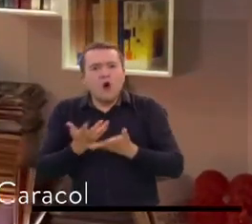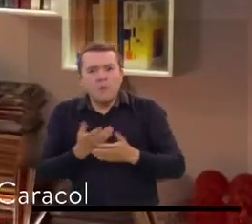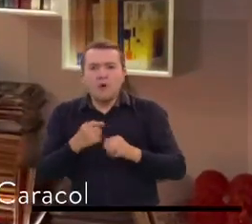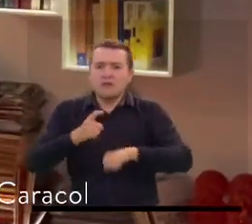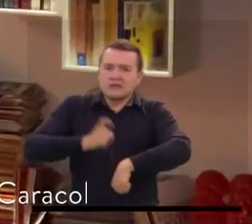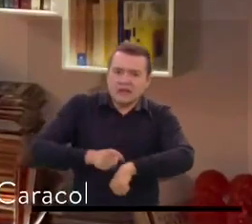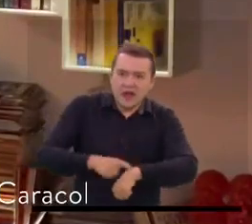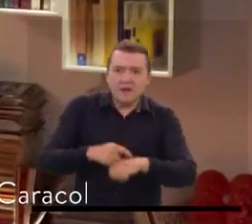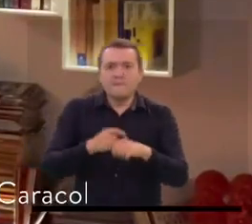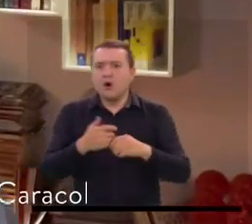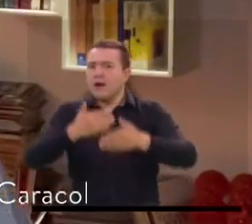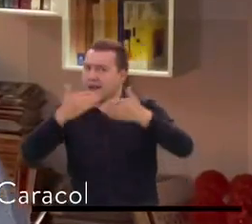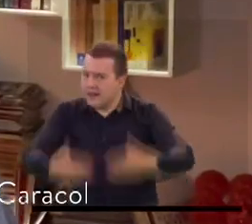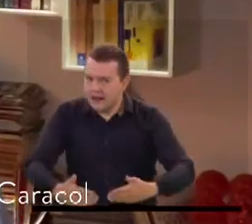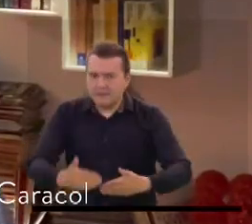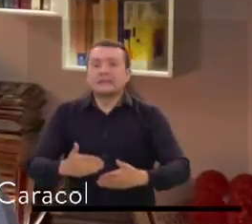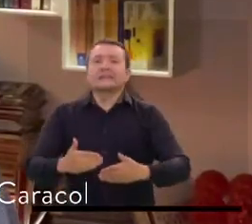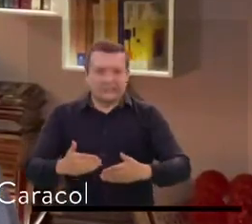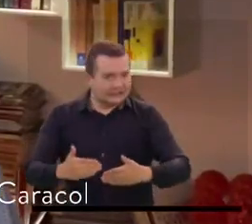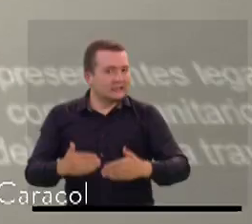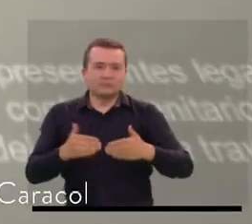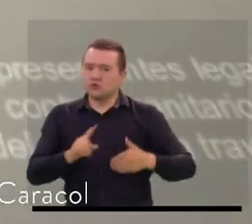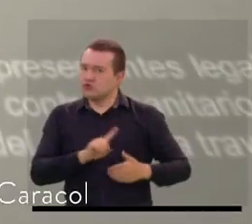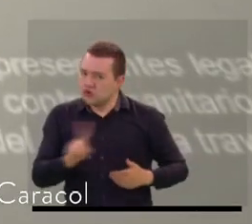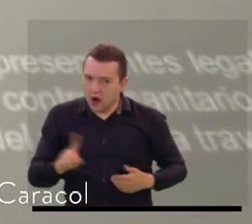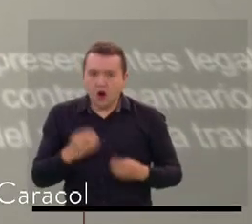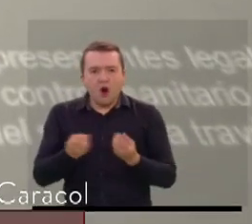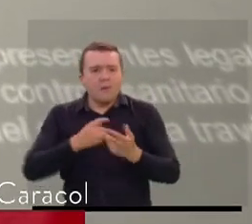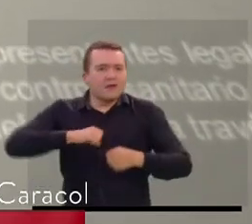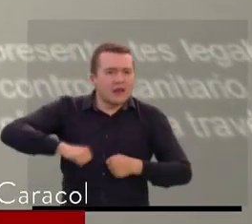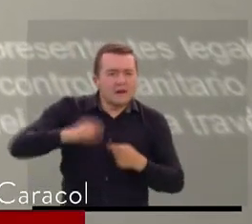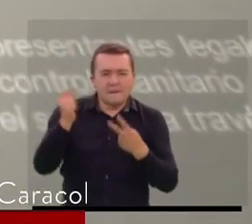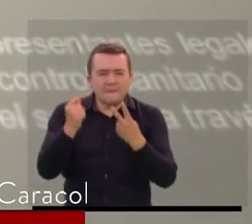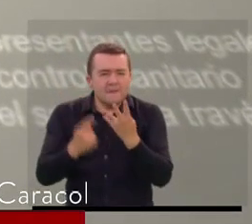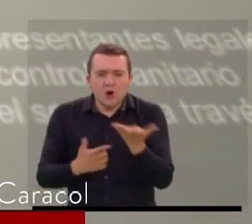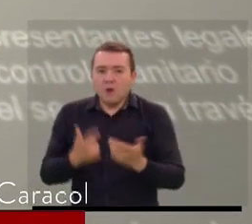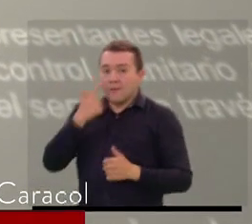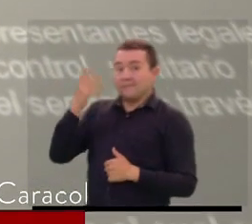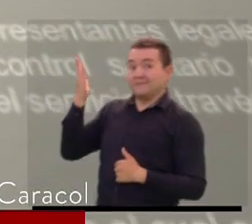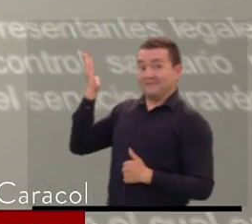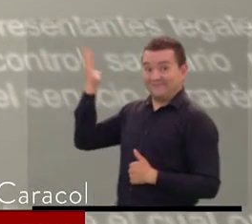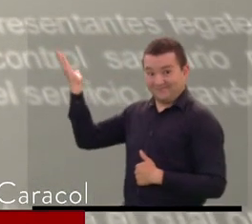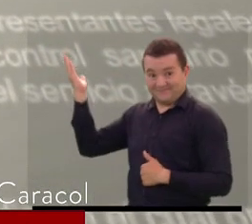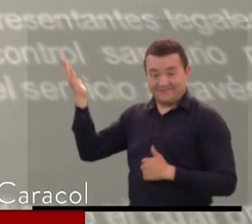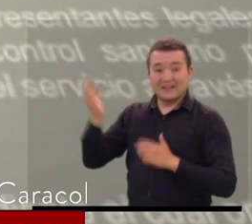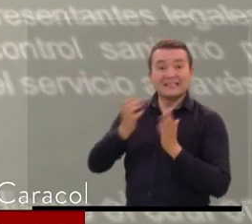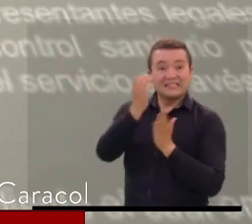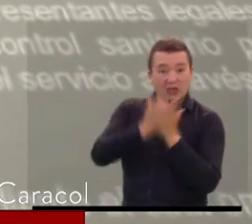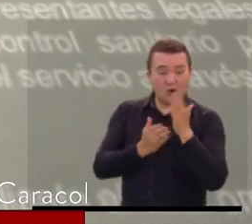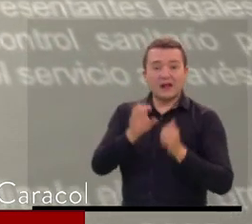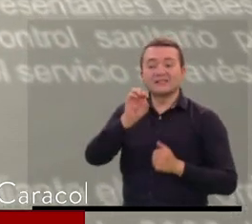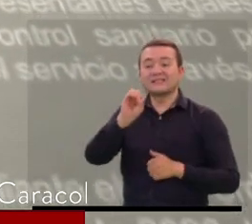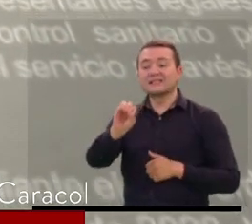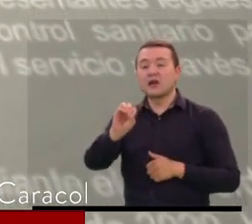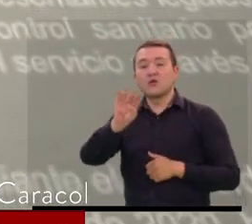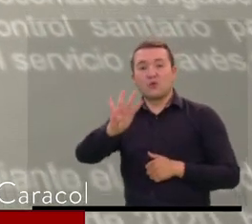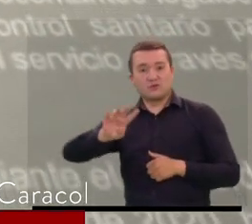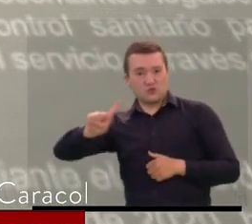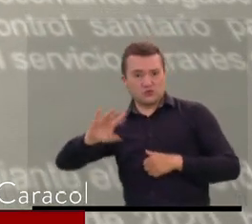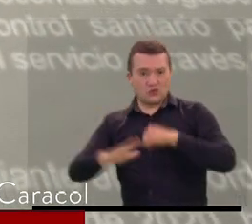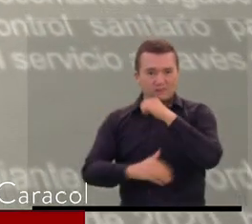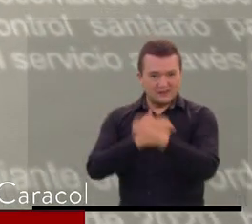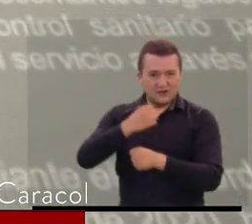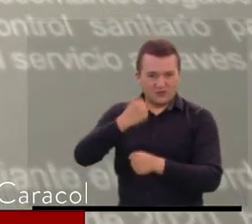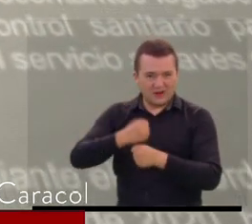cuenta empleadores y empleados. Lo primero que explica la reciente circular 041 del Ministerio del Trabajo con